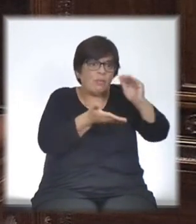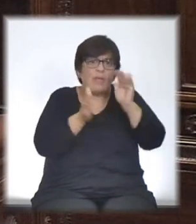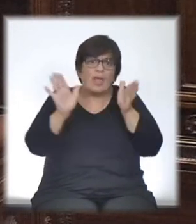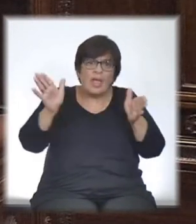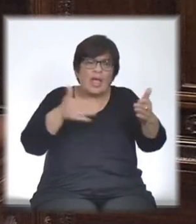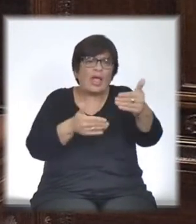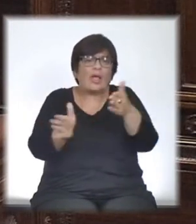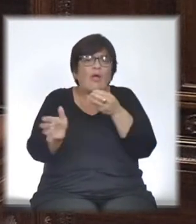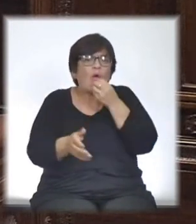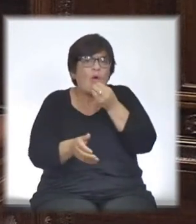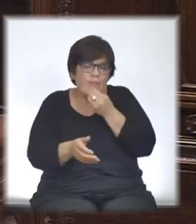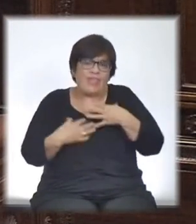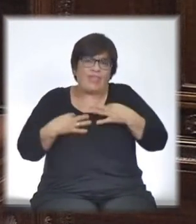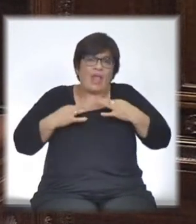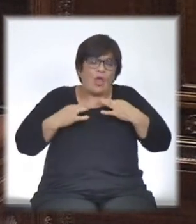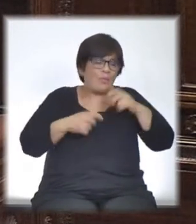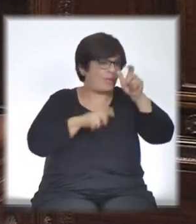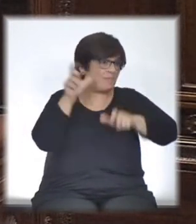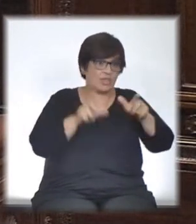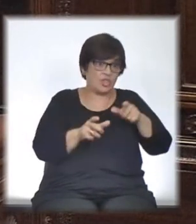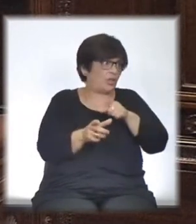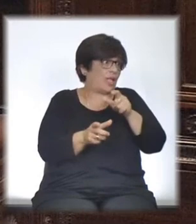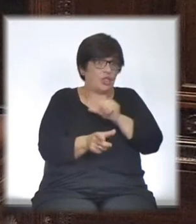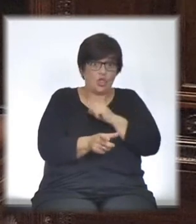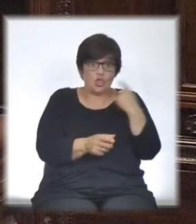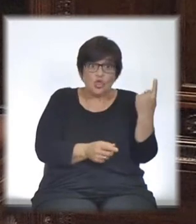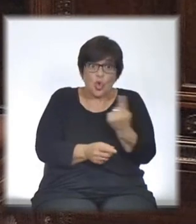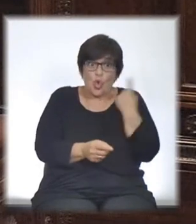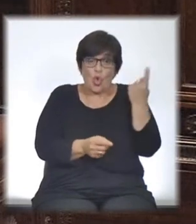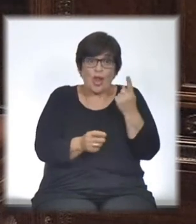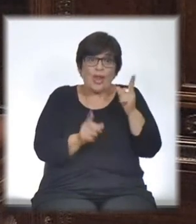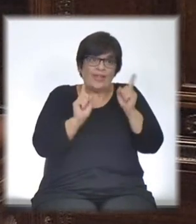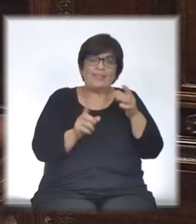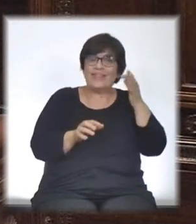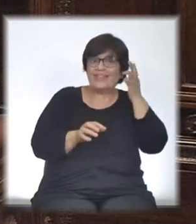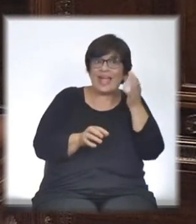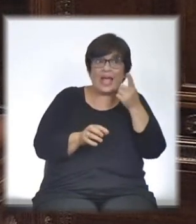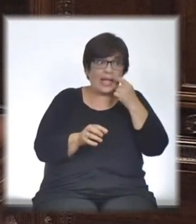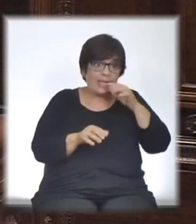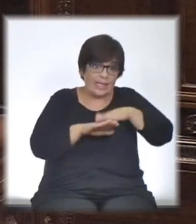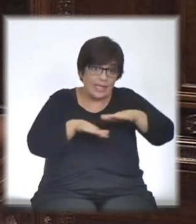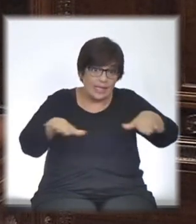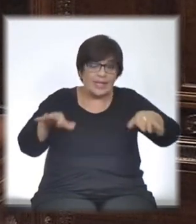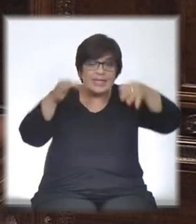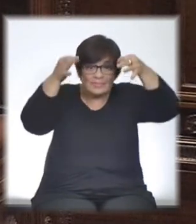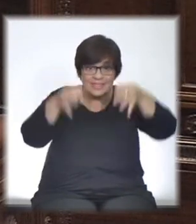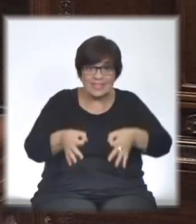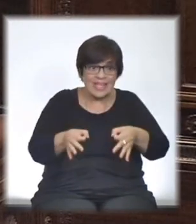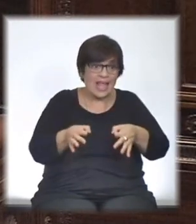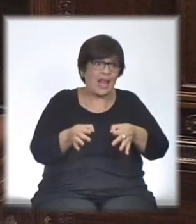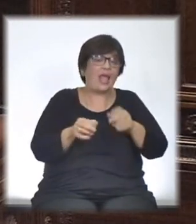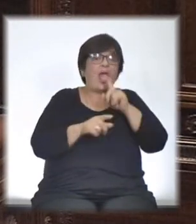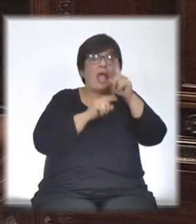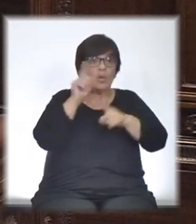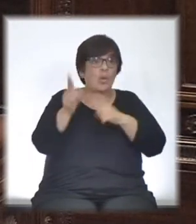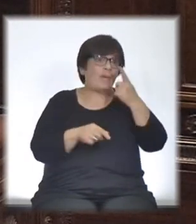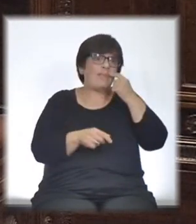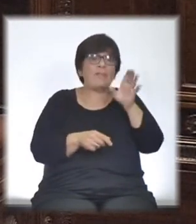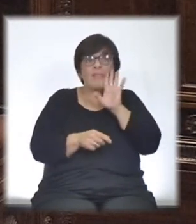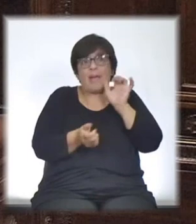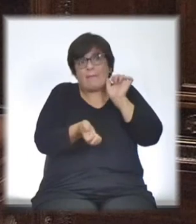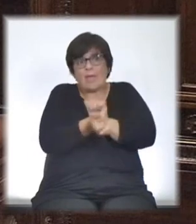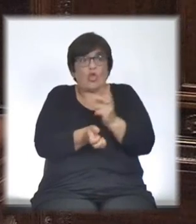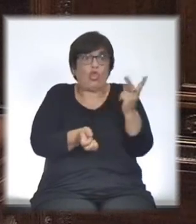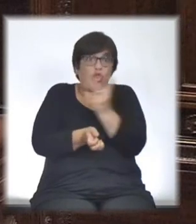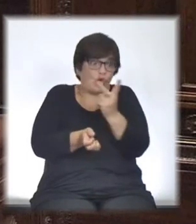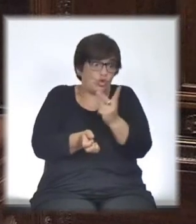alimentos, ropa a los presos que no tenían familia. Se rodeó a las niñas y niños, especialmente a los que tenían a sus 2 padres